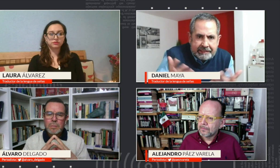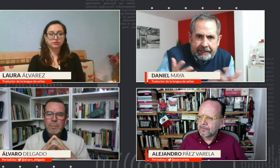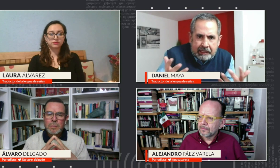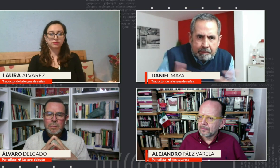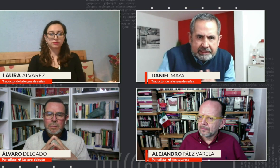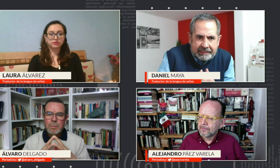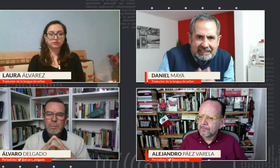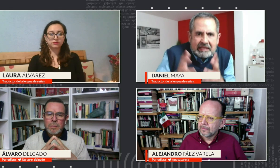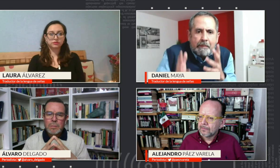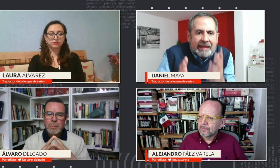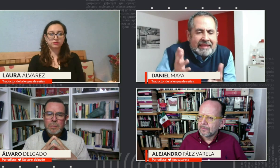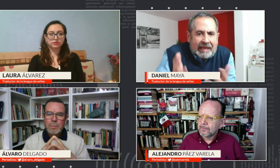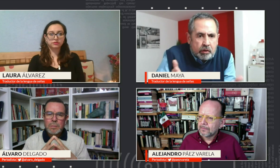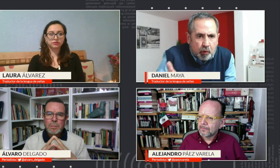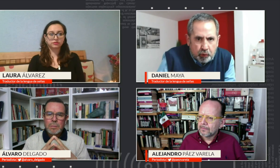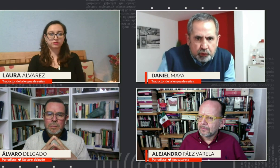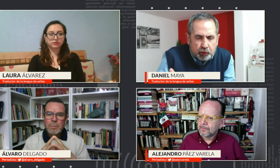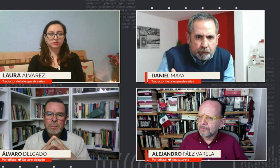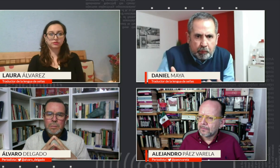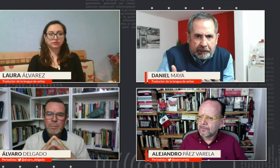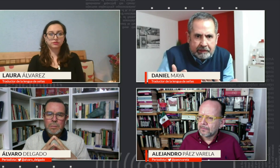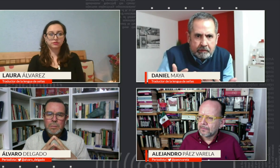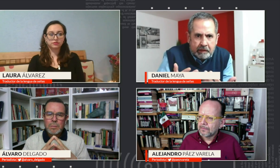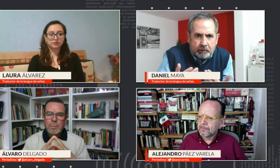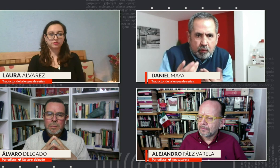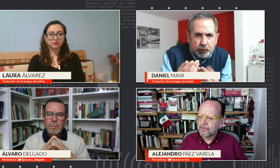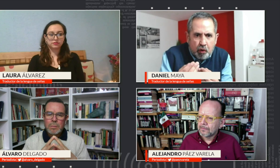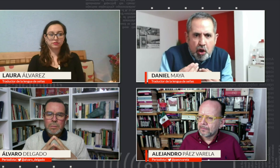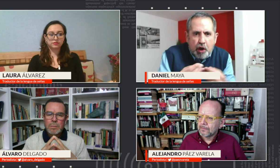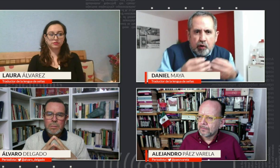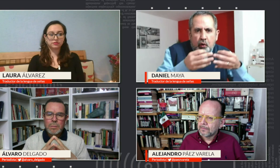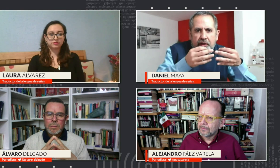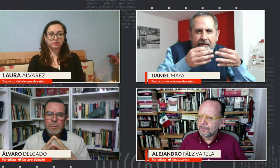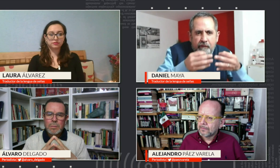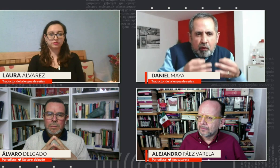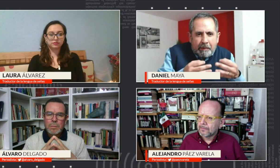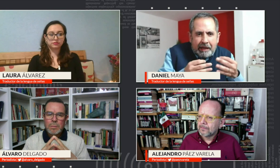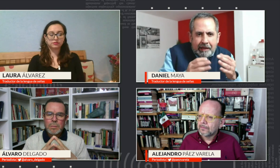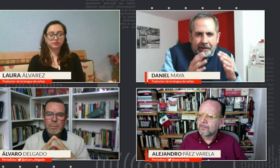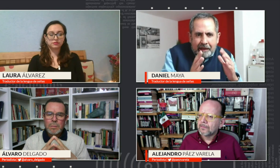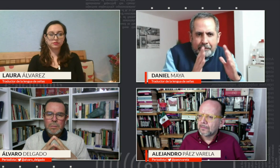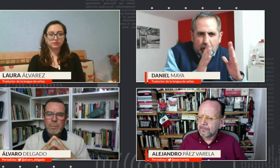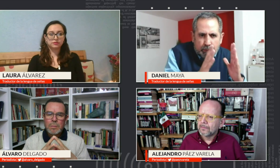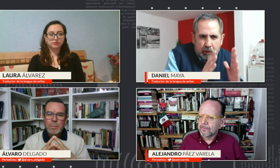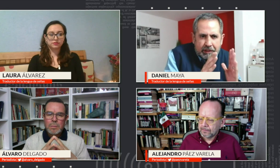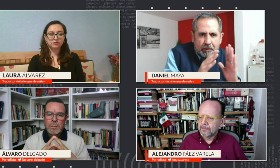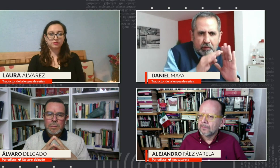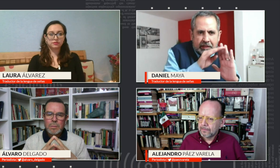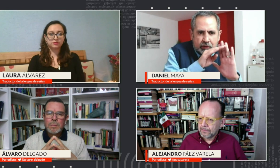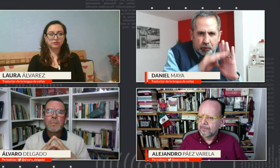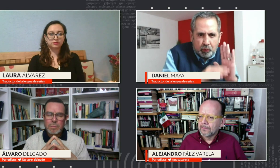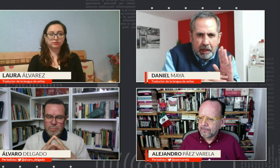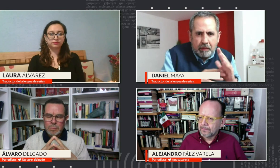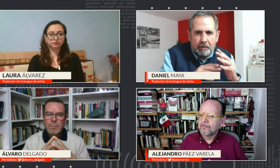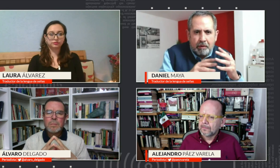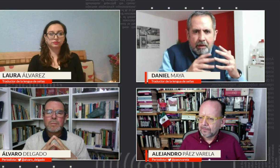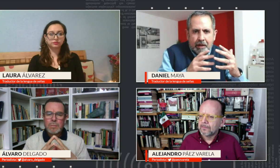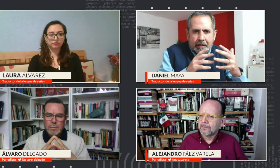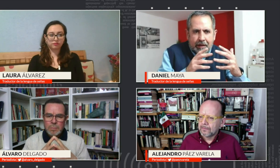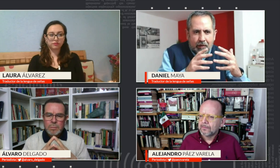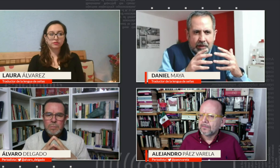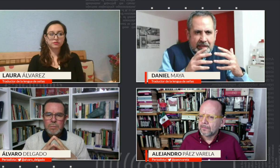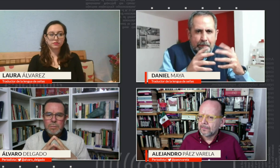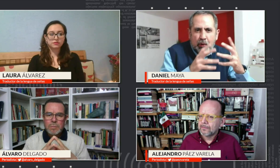oye, pareciera que el presidente está platicando con nosotros, porque es un discurso no tan formal en el ámbito político, tan